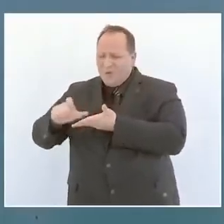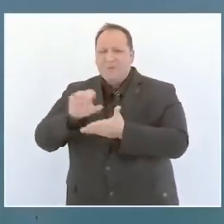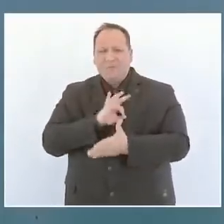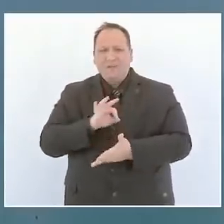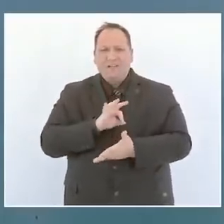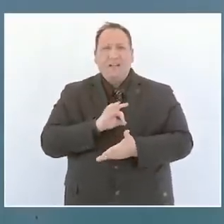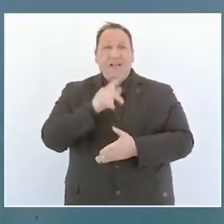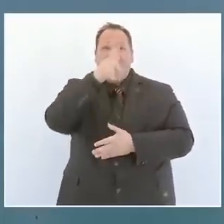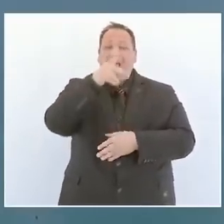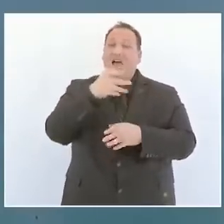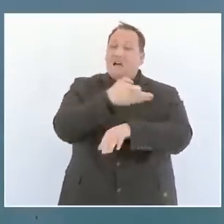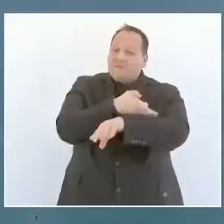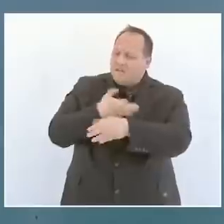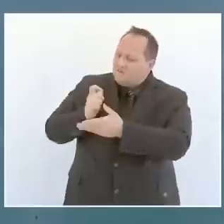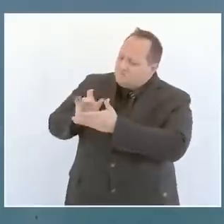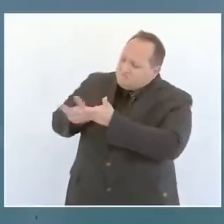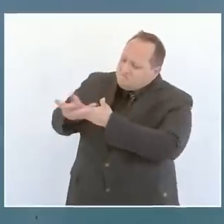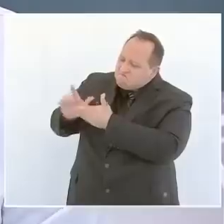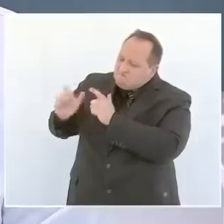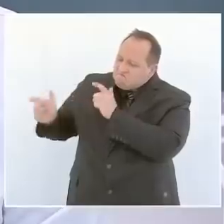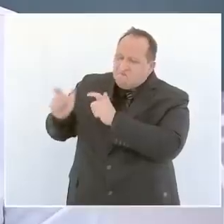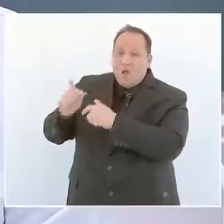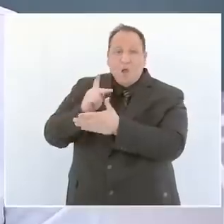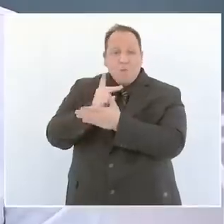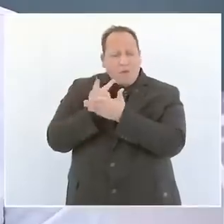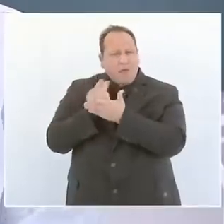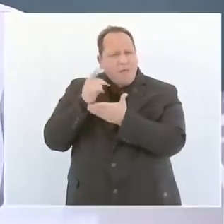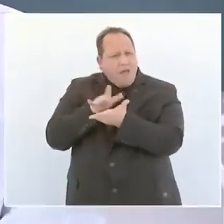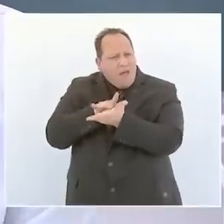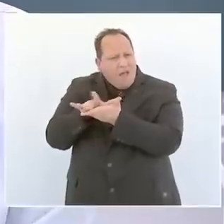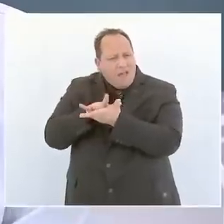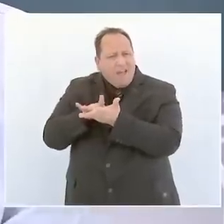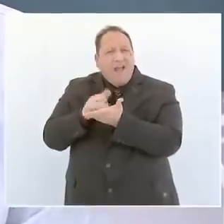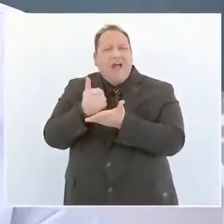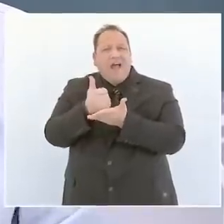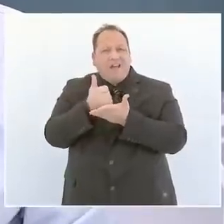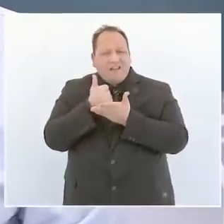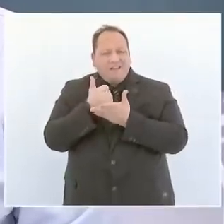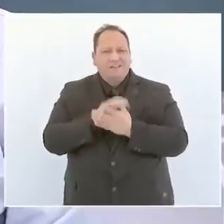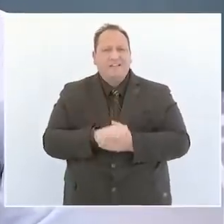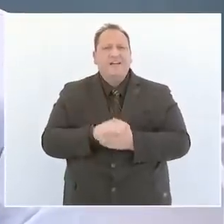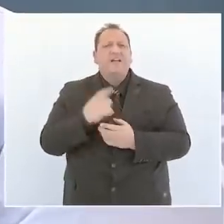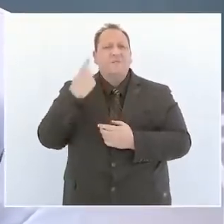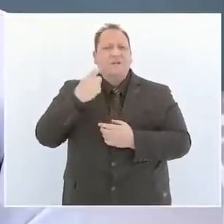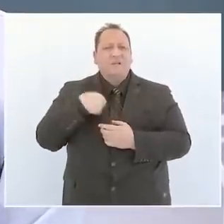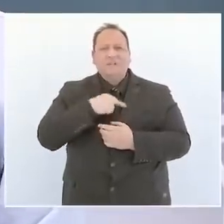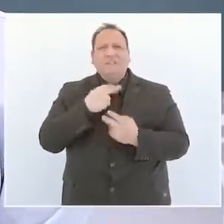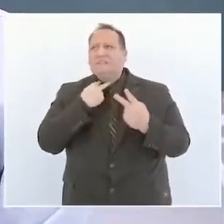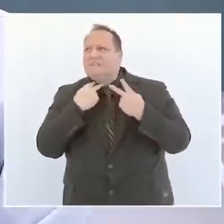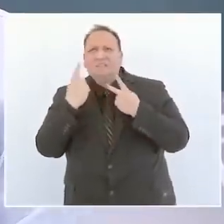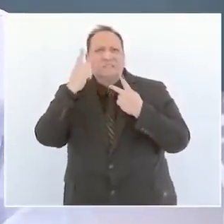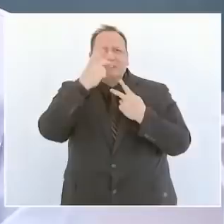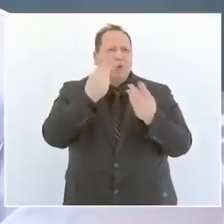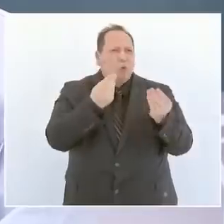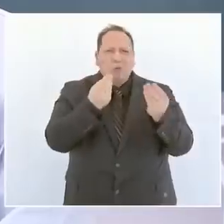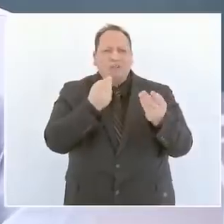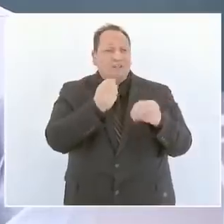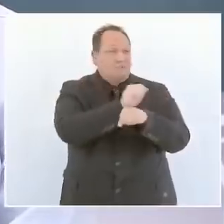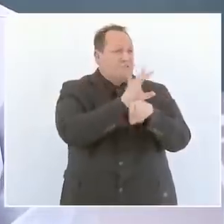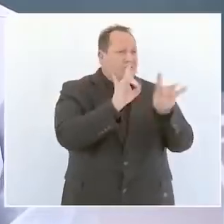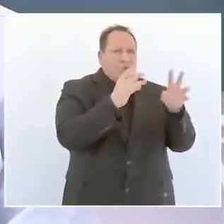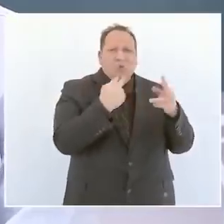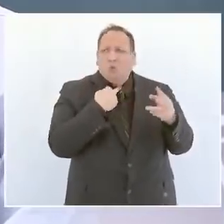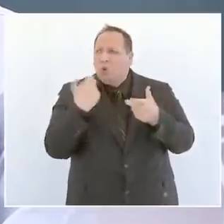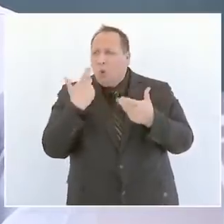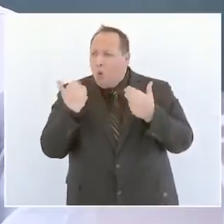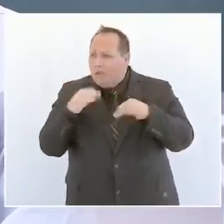Esas remesas con estos programas de apoyo nos han permitido enfrentar la crisis desatada por la